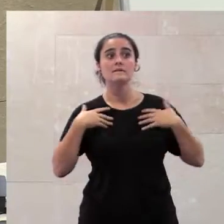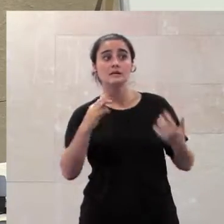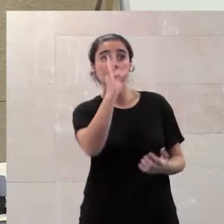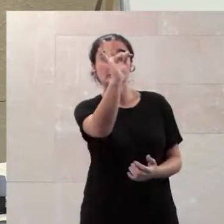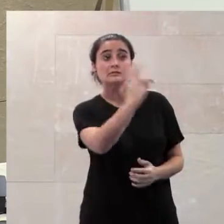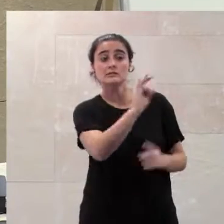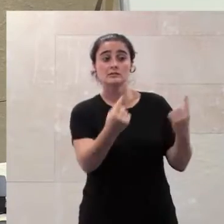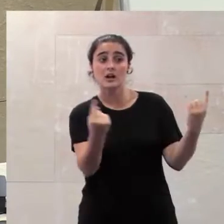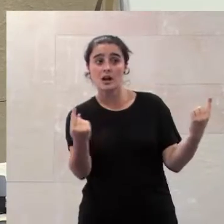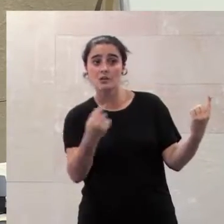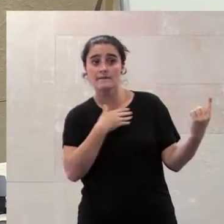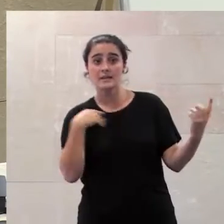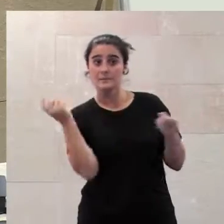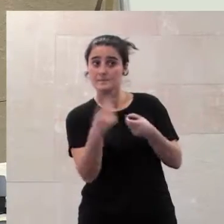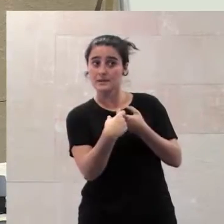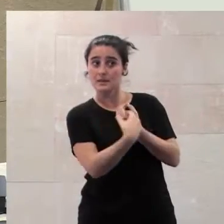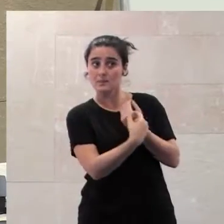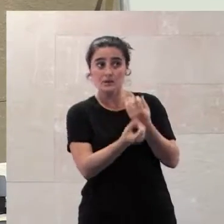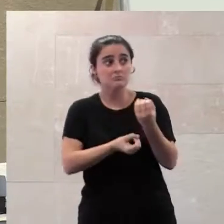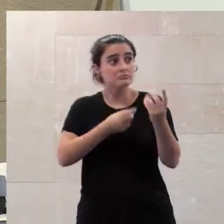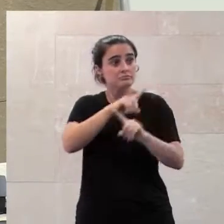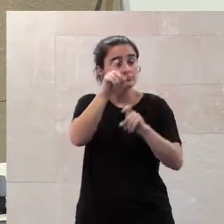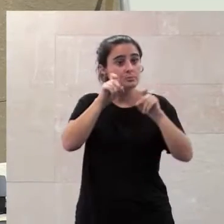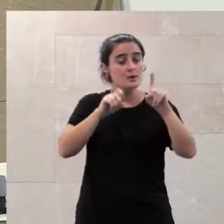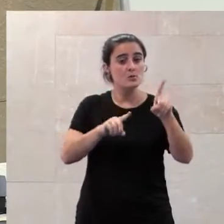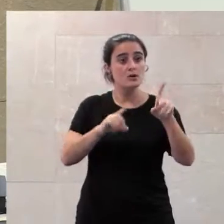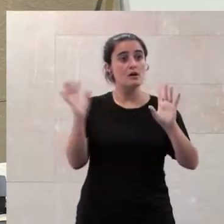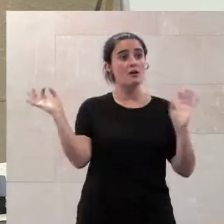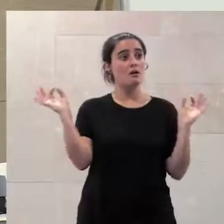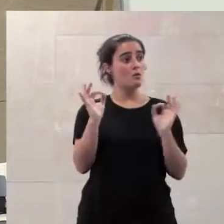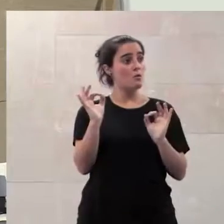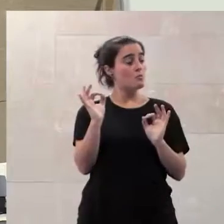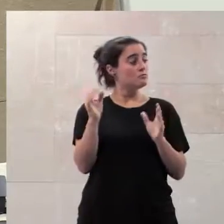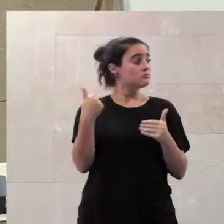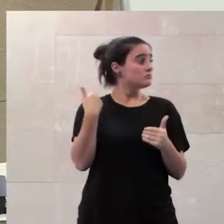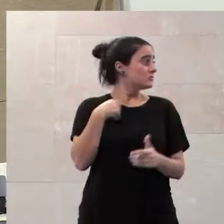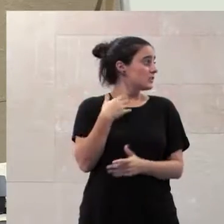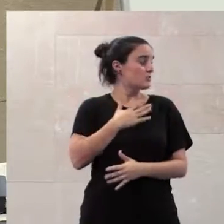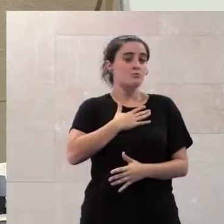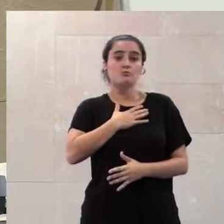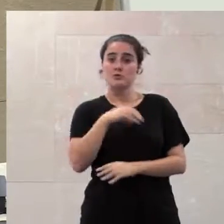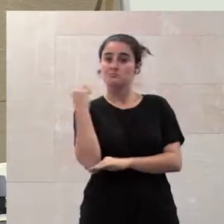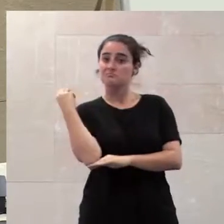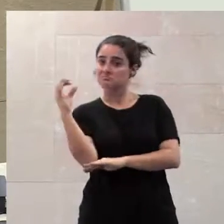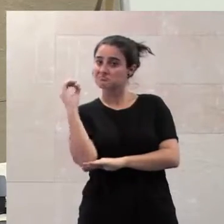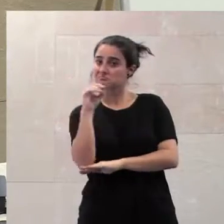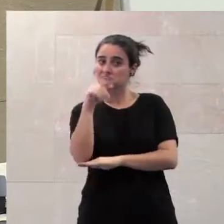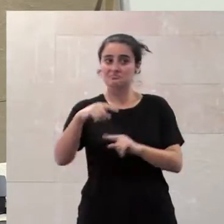badago bintzat, si existe el deseo de que alguien haga alguna pregunta o lo que sea, y si no, pues bueno, seguramente las ponentes también podrán